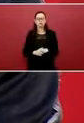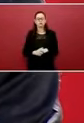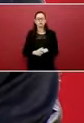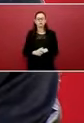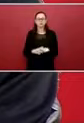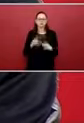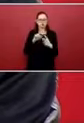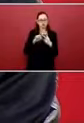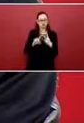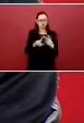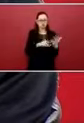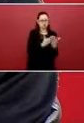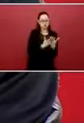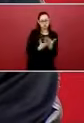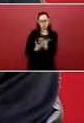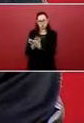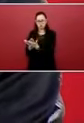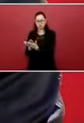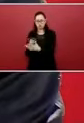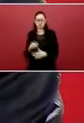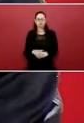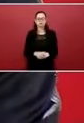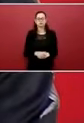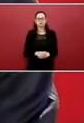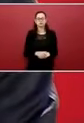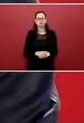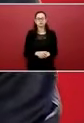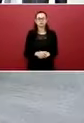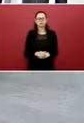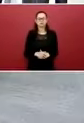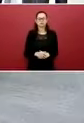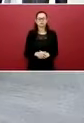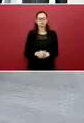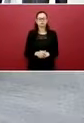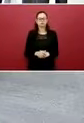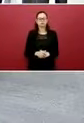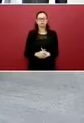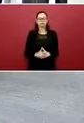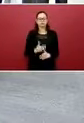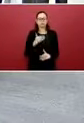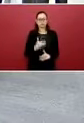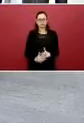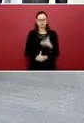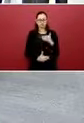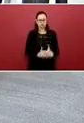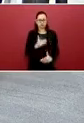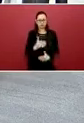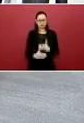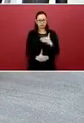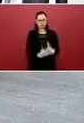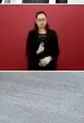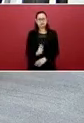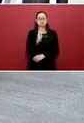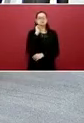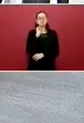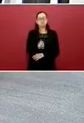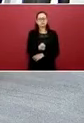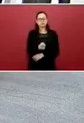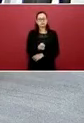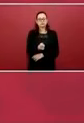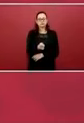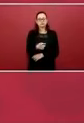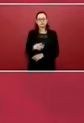dos propuestas. Y el procedimiento es de que a los que aspiran a